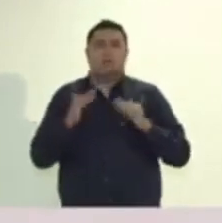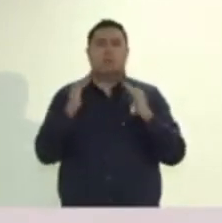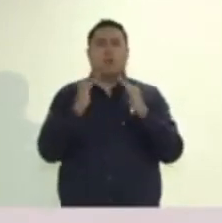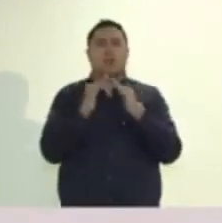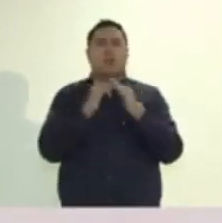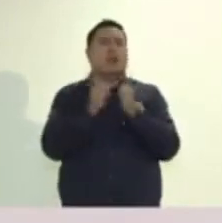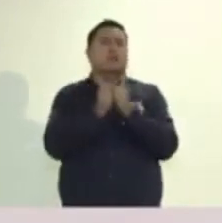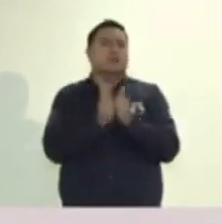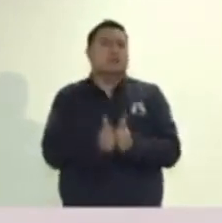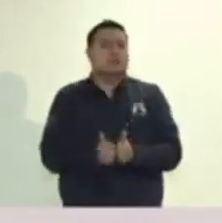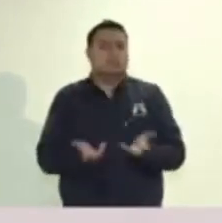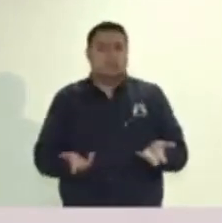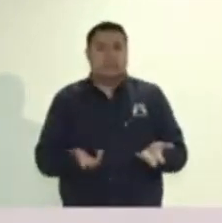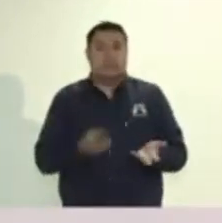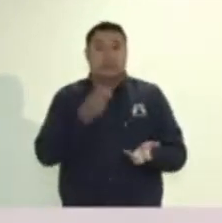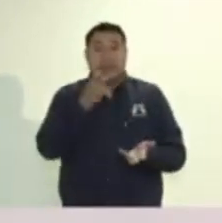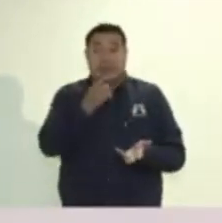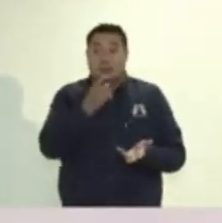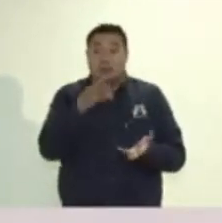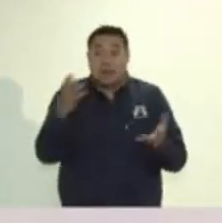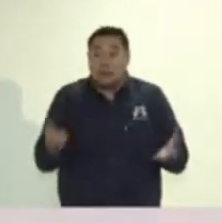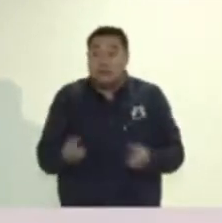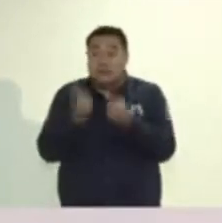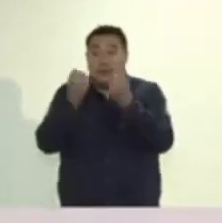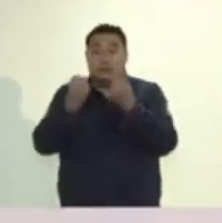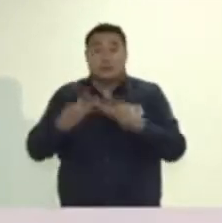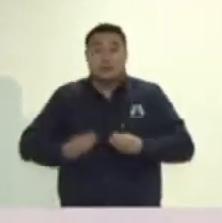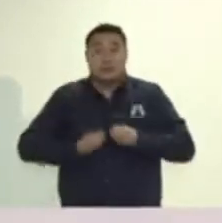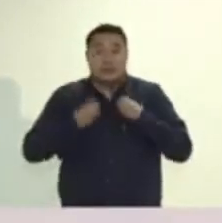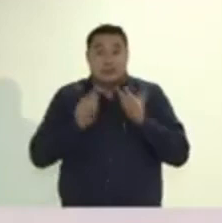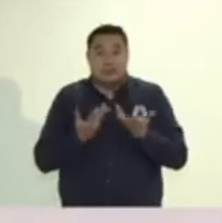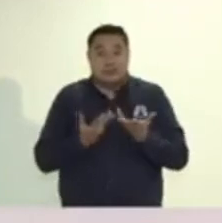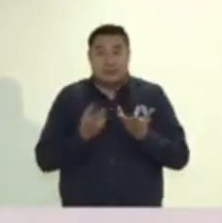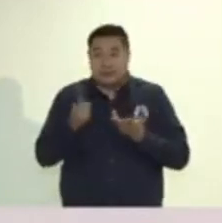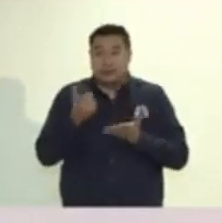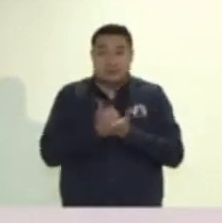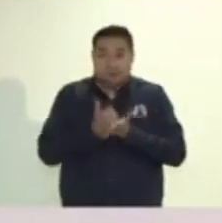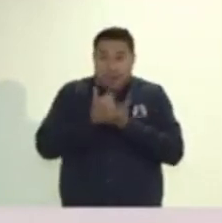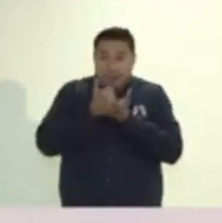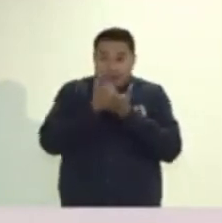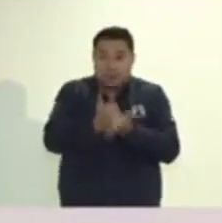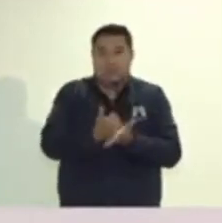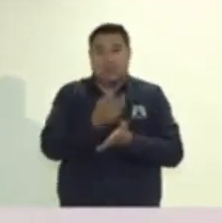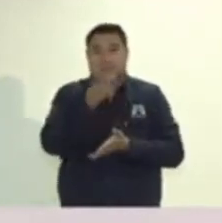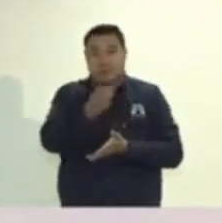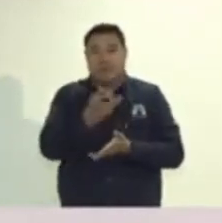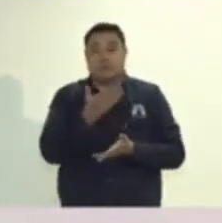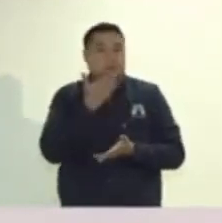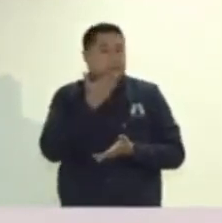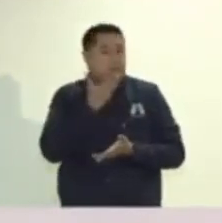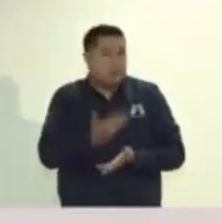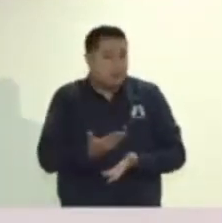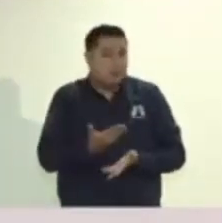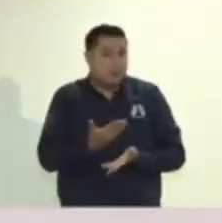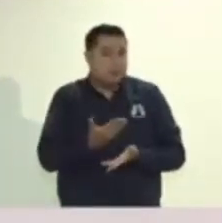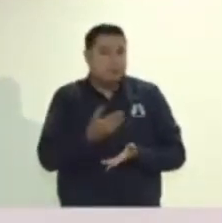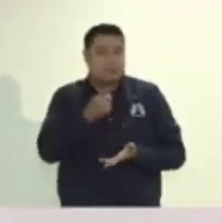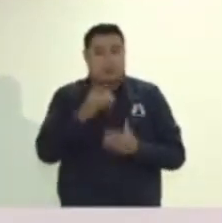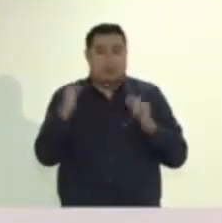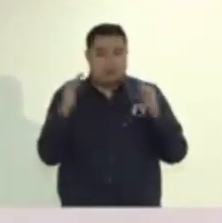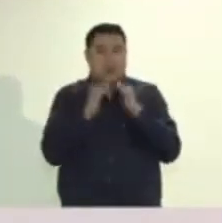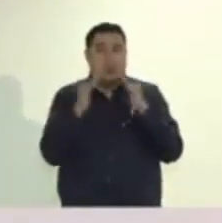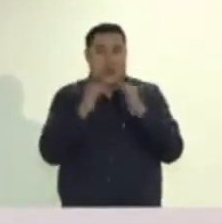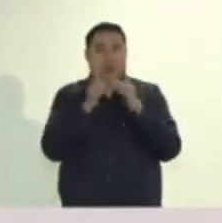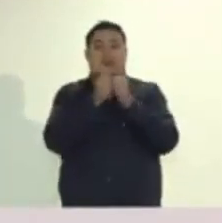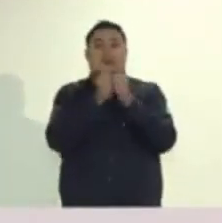eso estás salvando vidas. Con eso estás cuidando a tu familia. Quédate